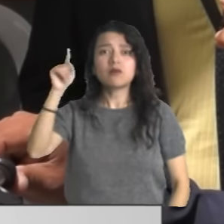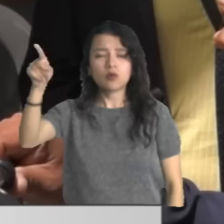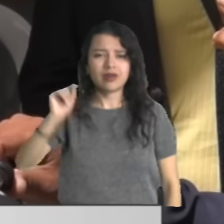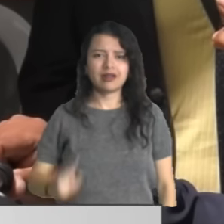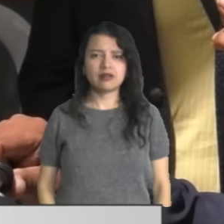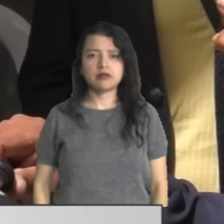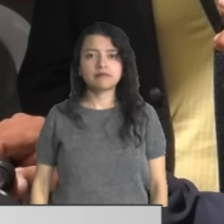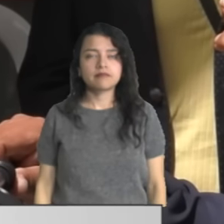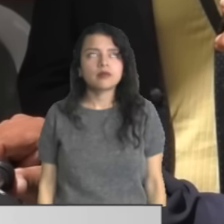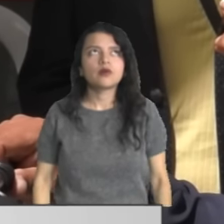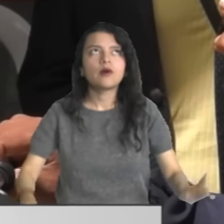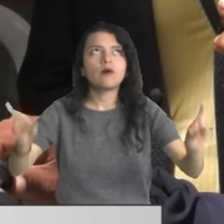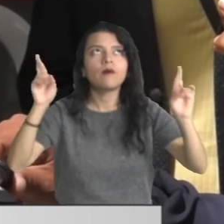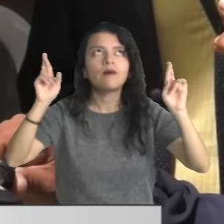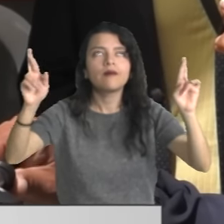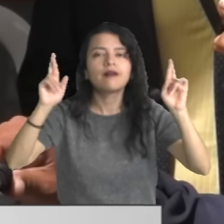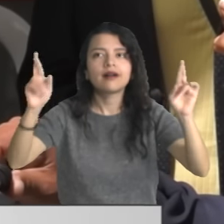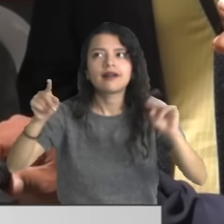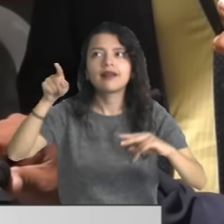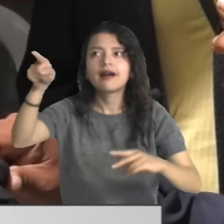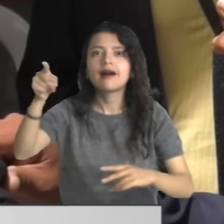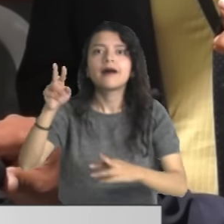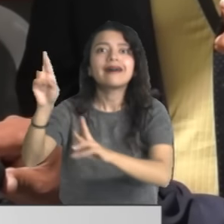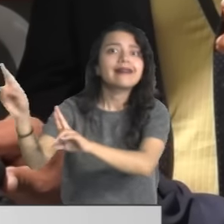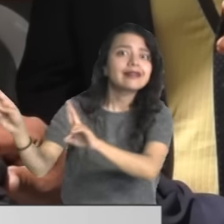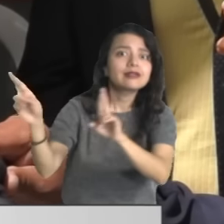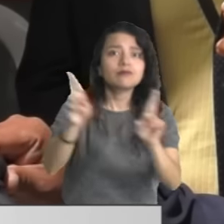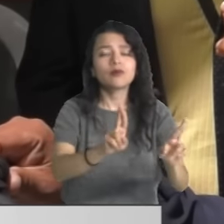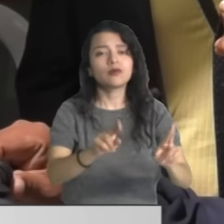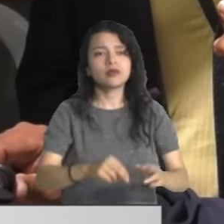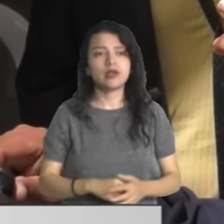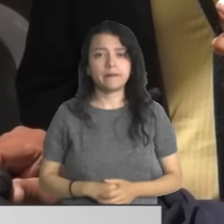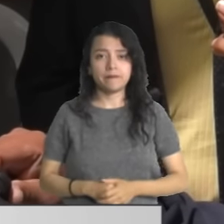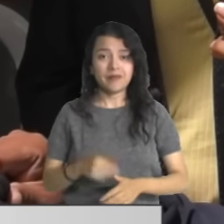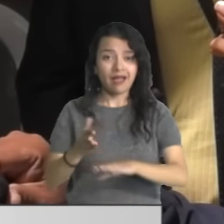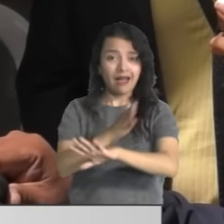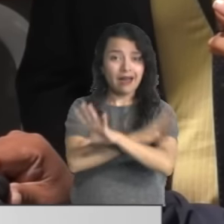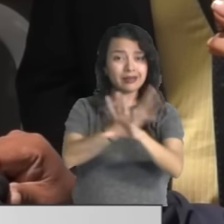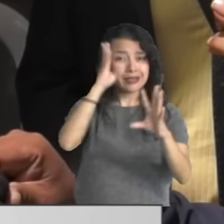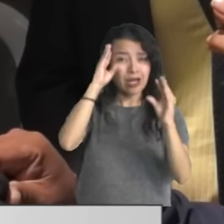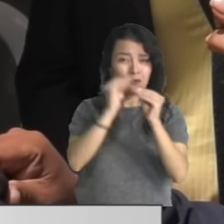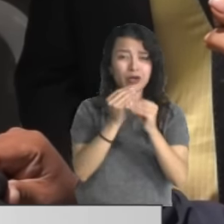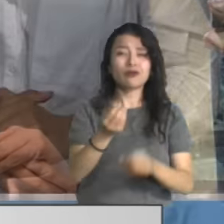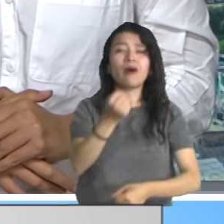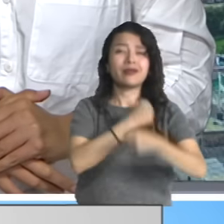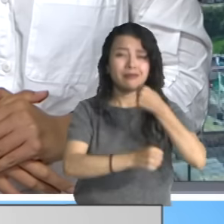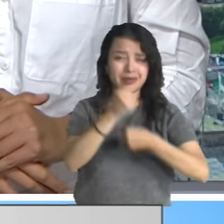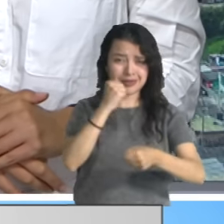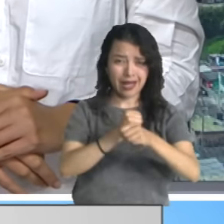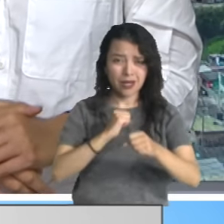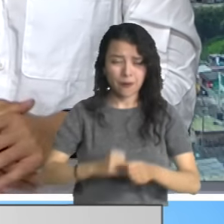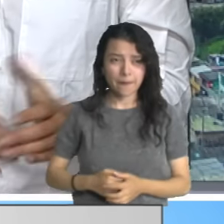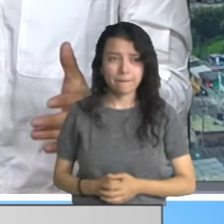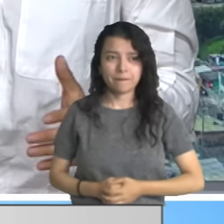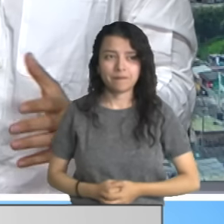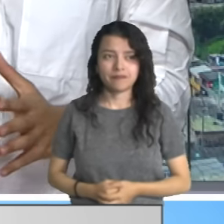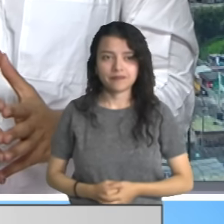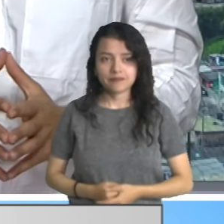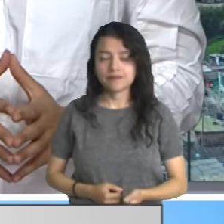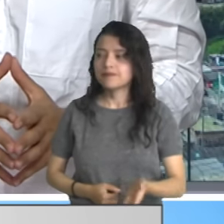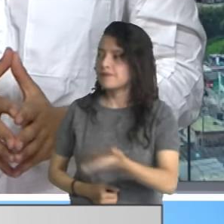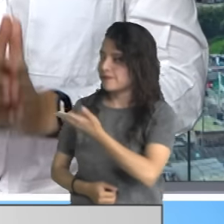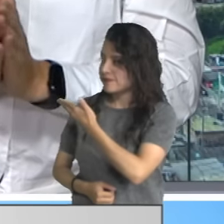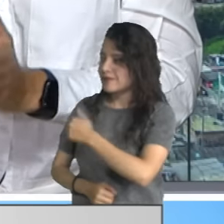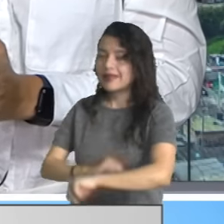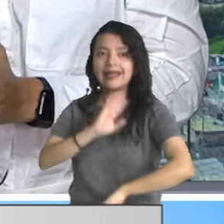ellas, en cumplimiento de esos acuerdos ya suscritos el año pasado. Pues la ministra de